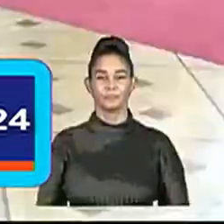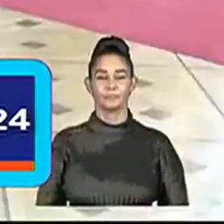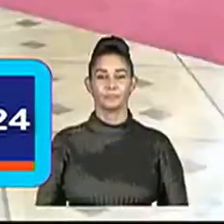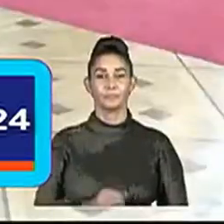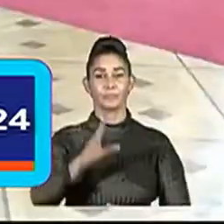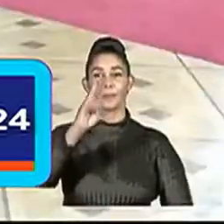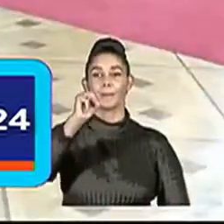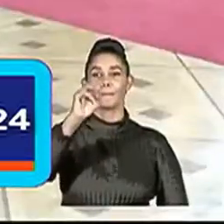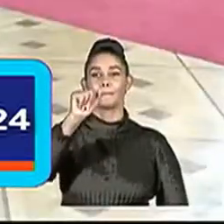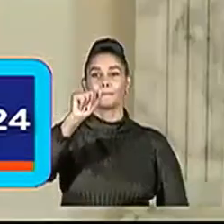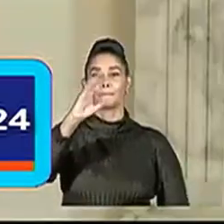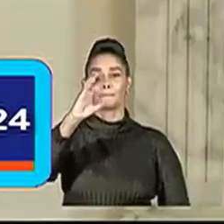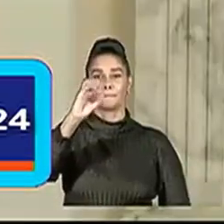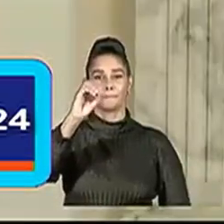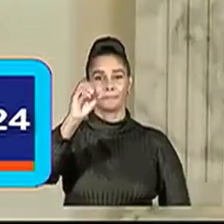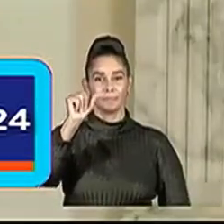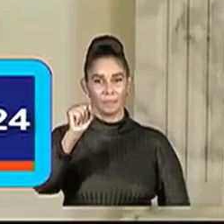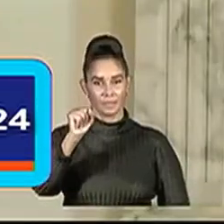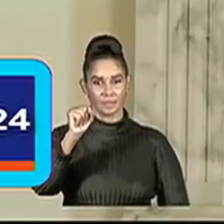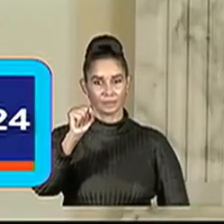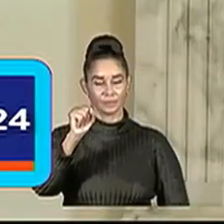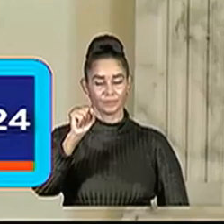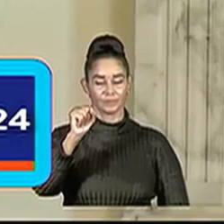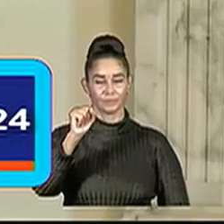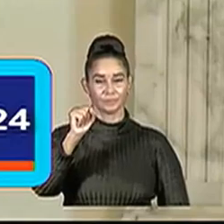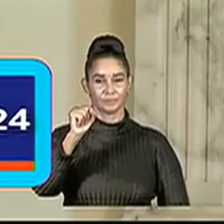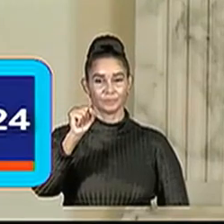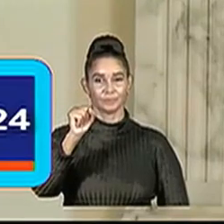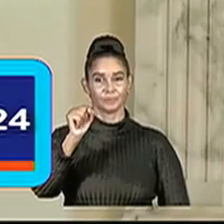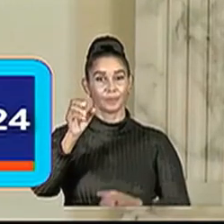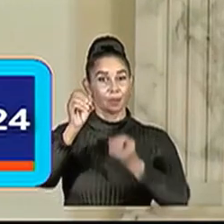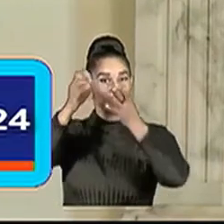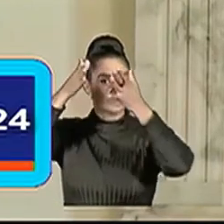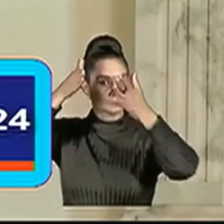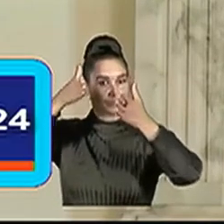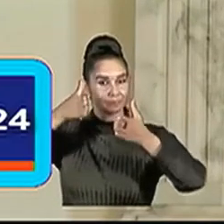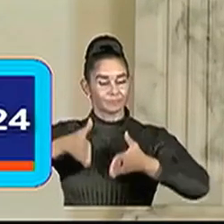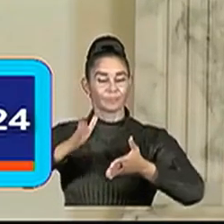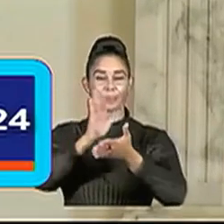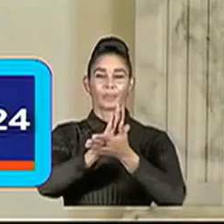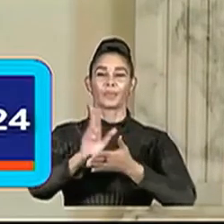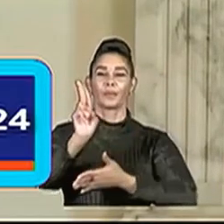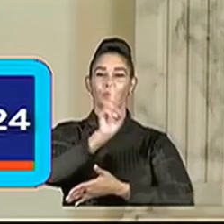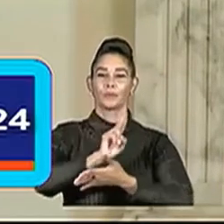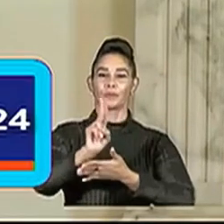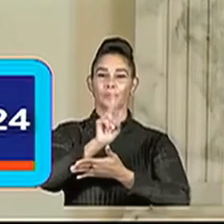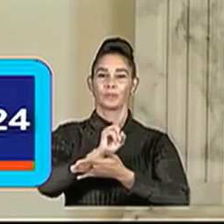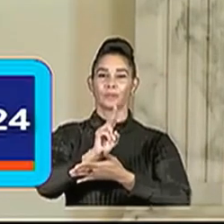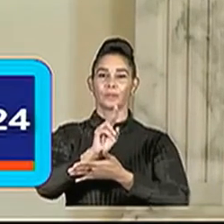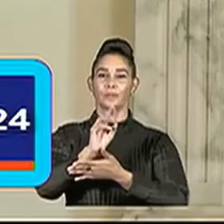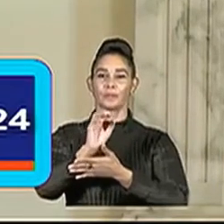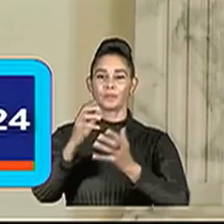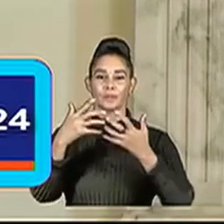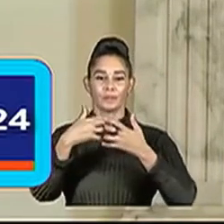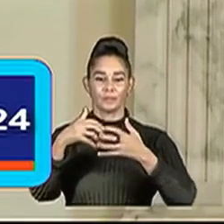Marcos Antonio Núñez Cuervo, profesor de la Universidad